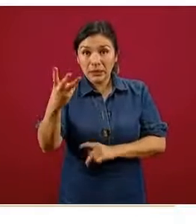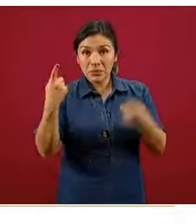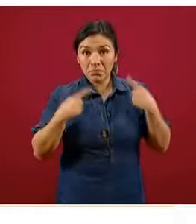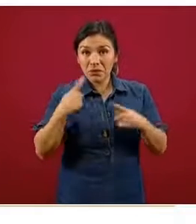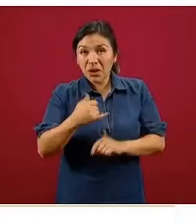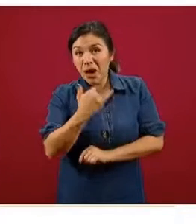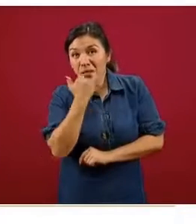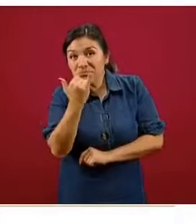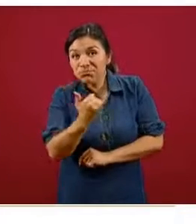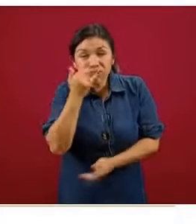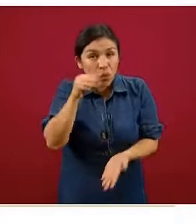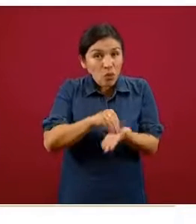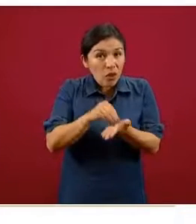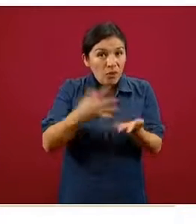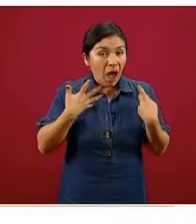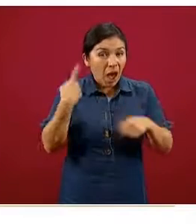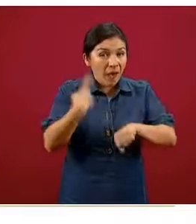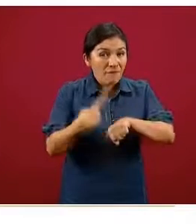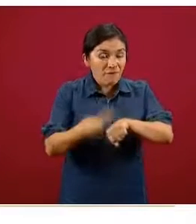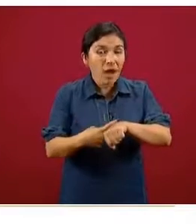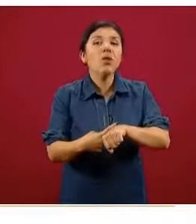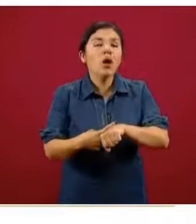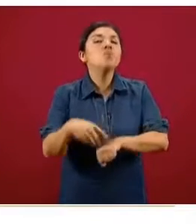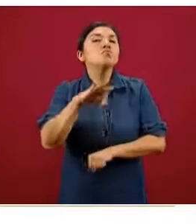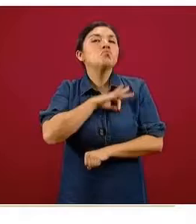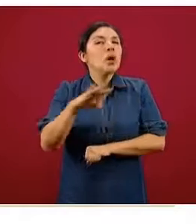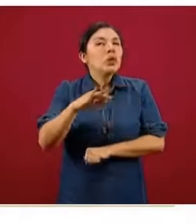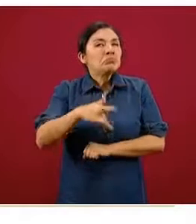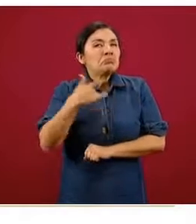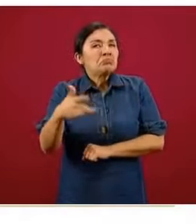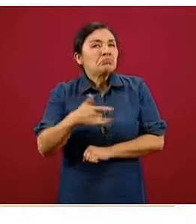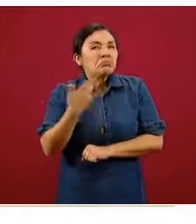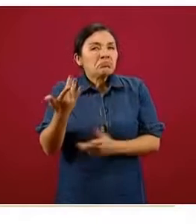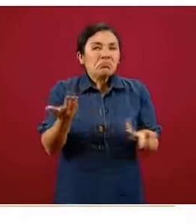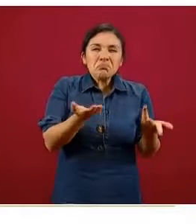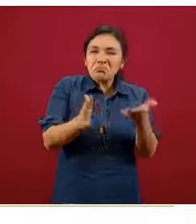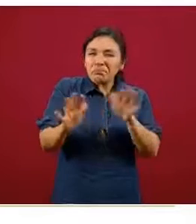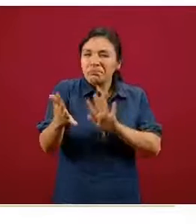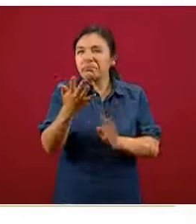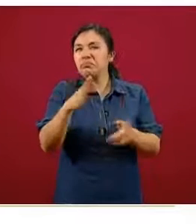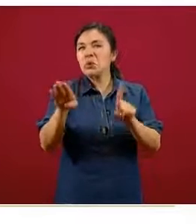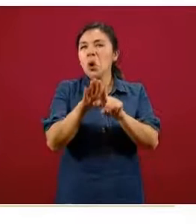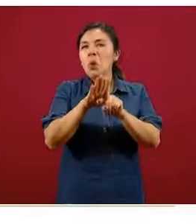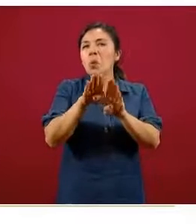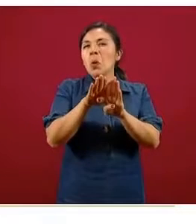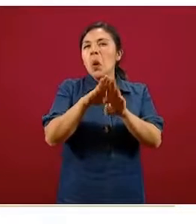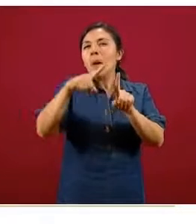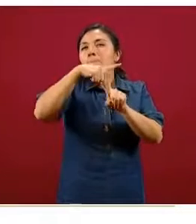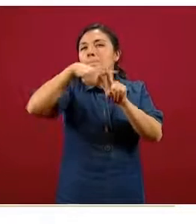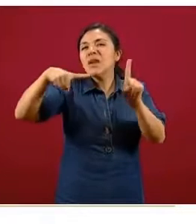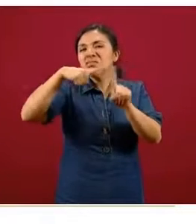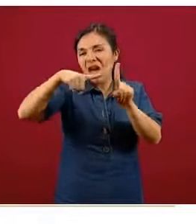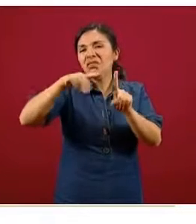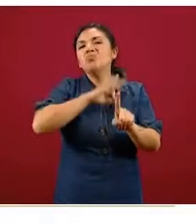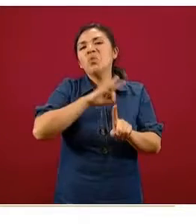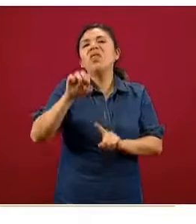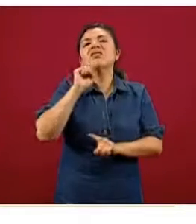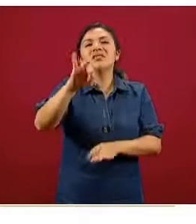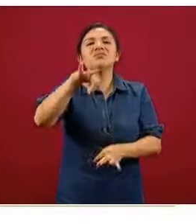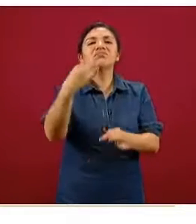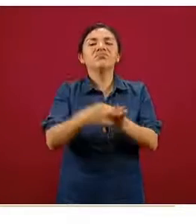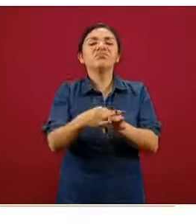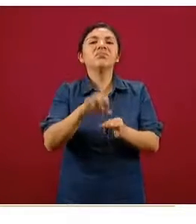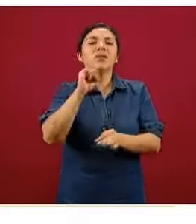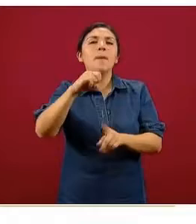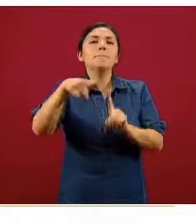40.333 sospechosos activos, podríamos al menos poco de la mitad de ellos ser confirmados en los